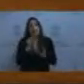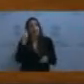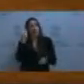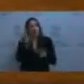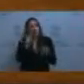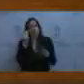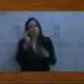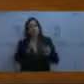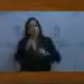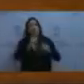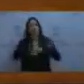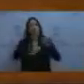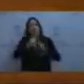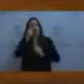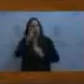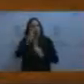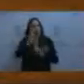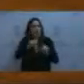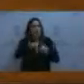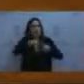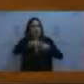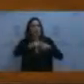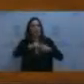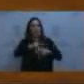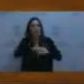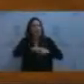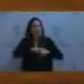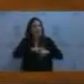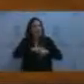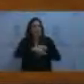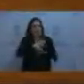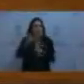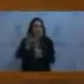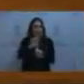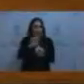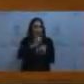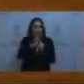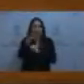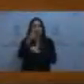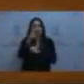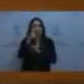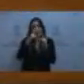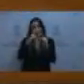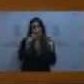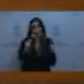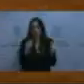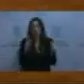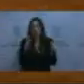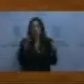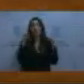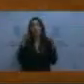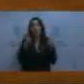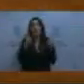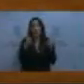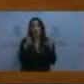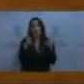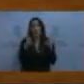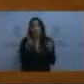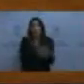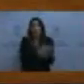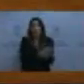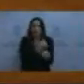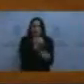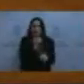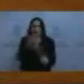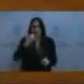las parroquias rurales son una herramienta imprescindible en defensa del mundo rural asturiano. Y recomendar lo antes previamente